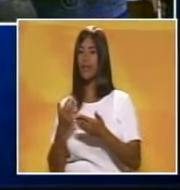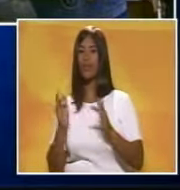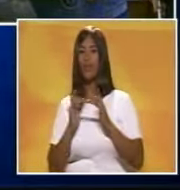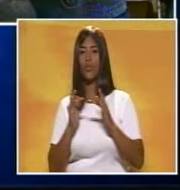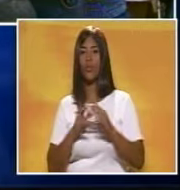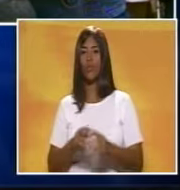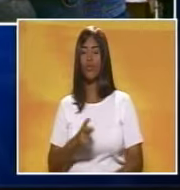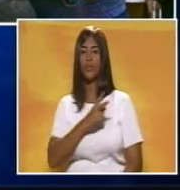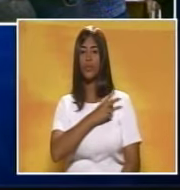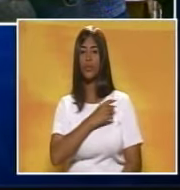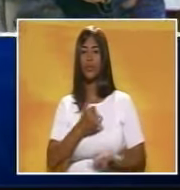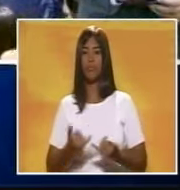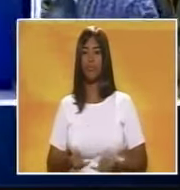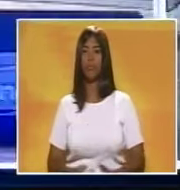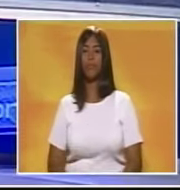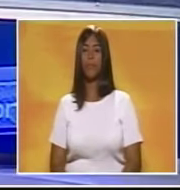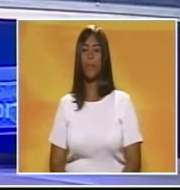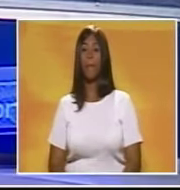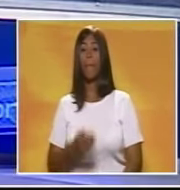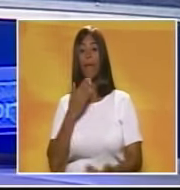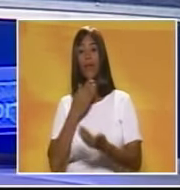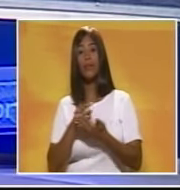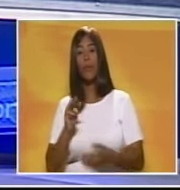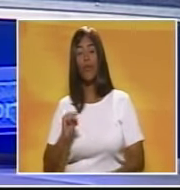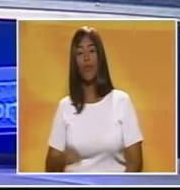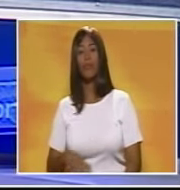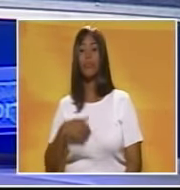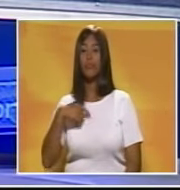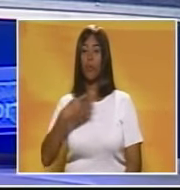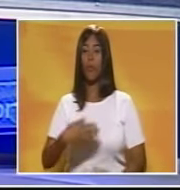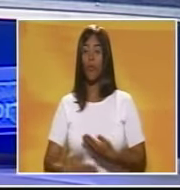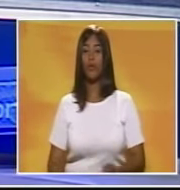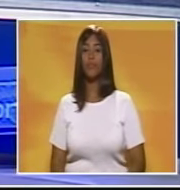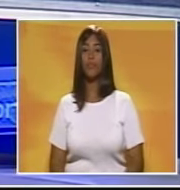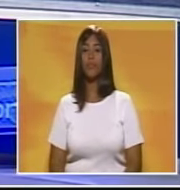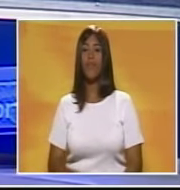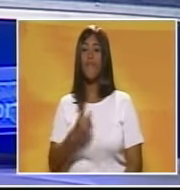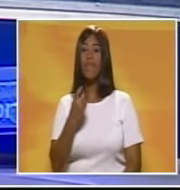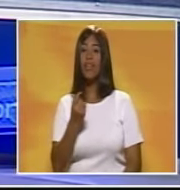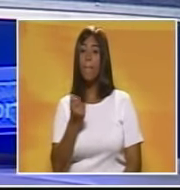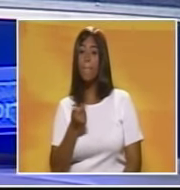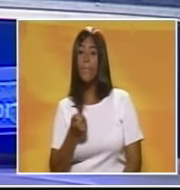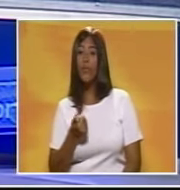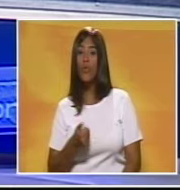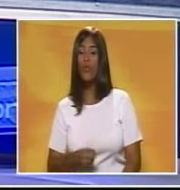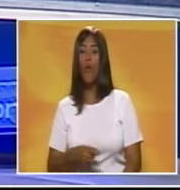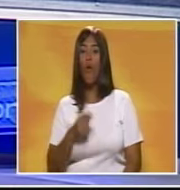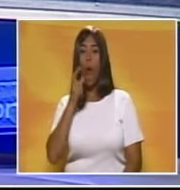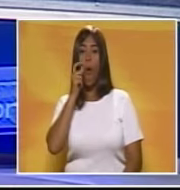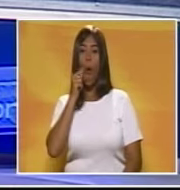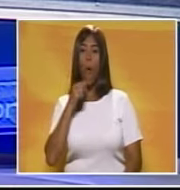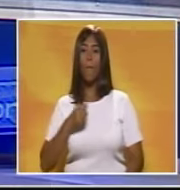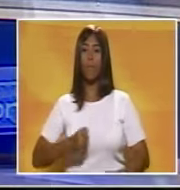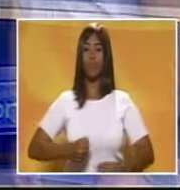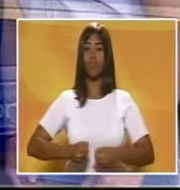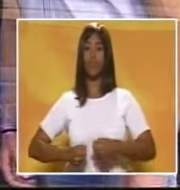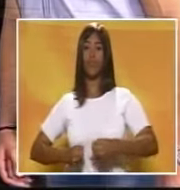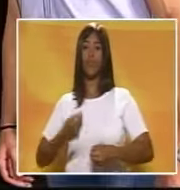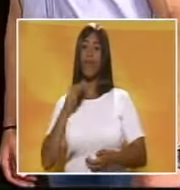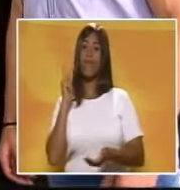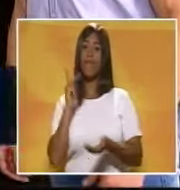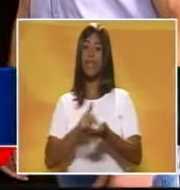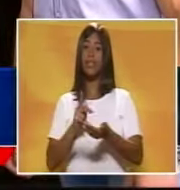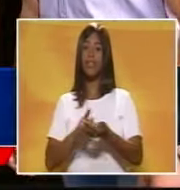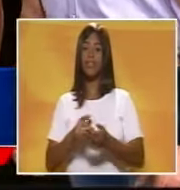al al estudio. presidente. Gracias, Manuel. Estaremos atentos. En breve, Cuenta regresiva. los candidatos del Mister Venezuela 2019 visitaron